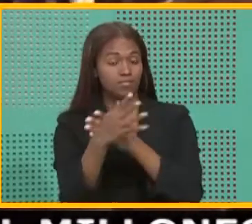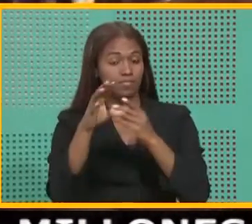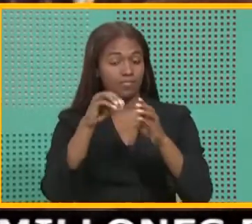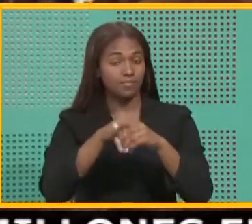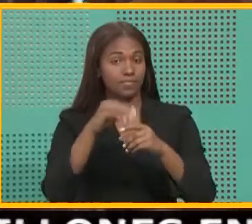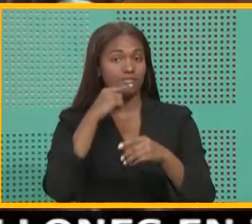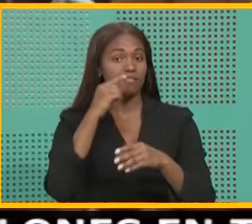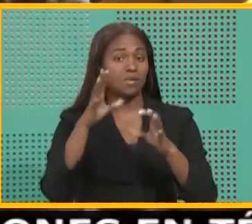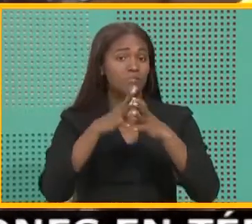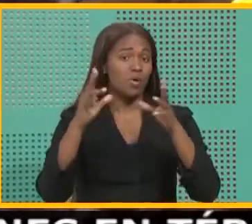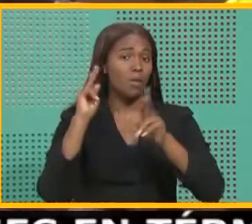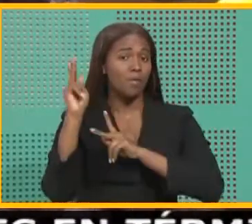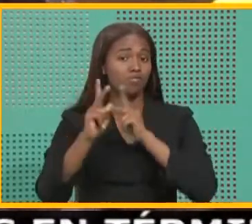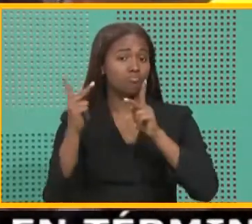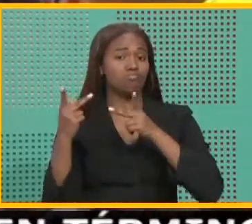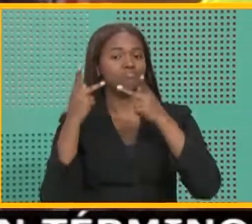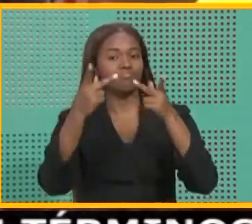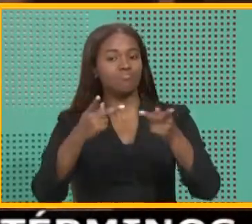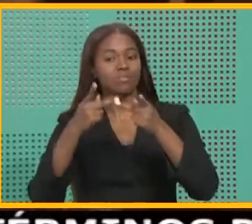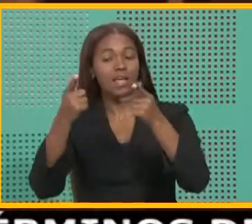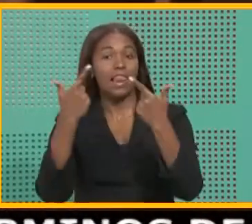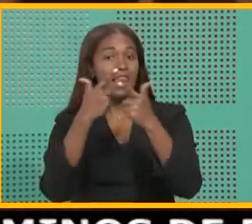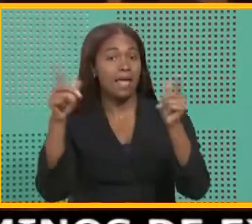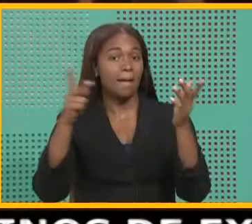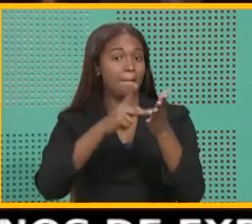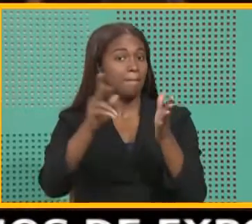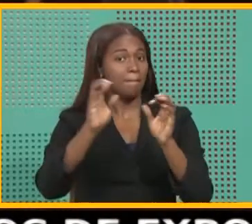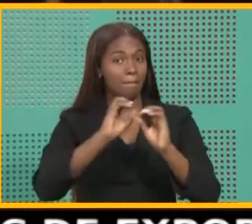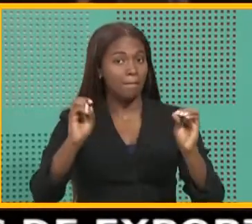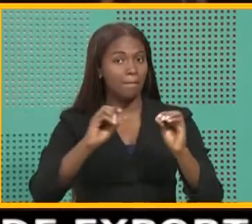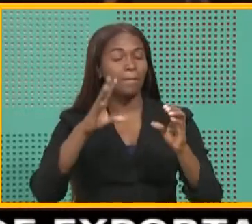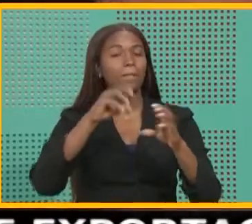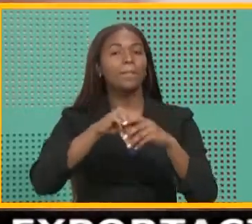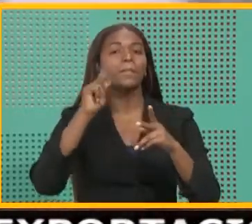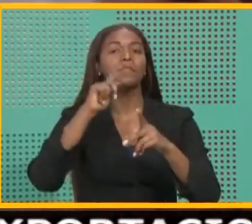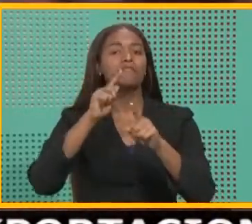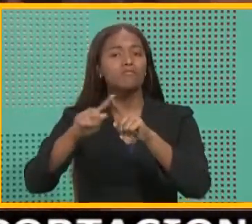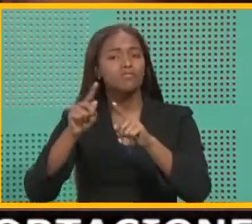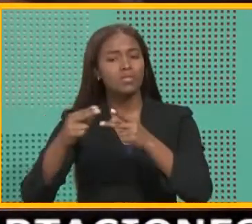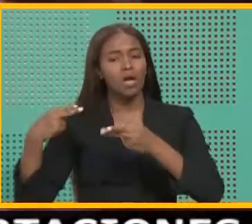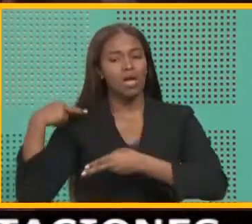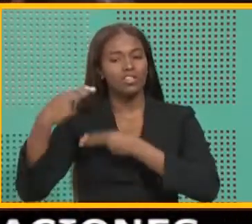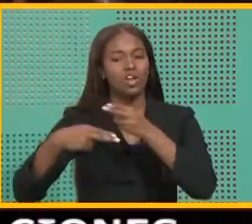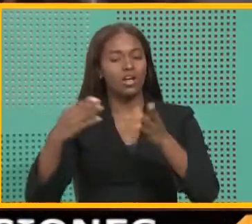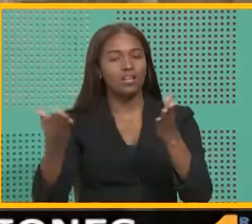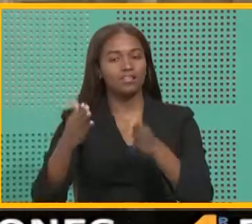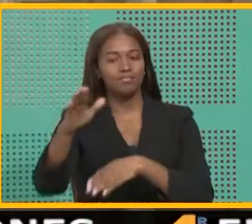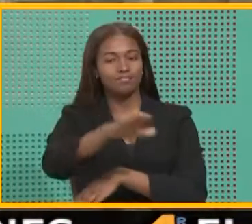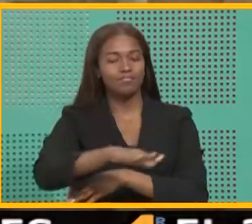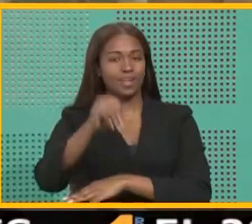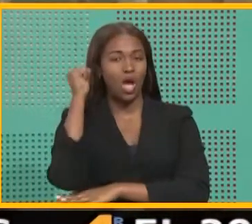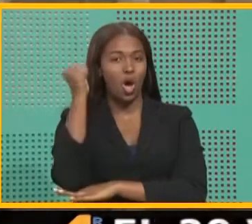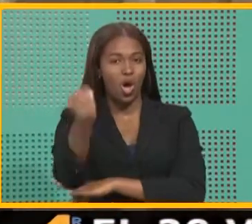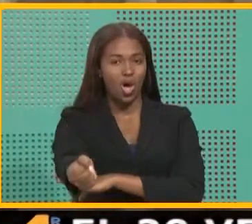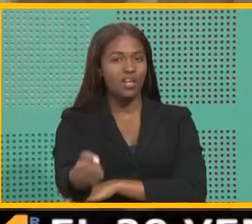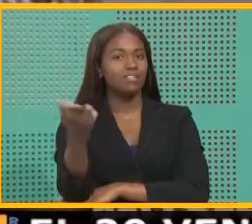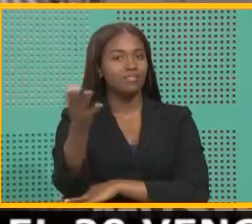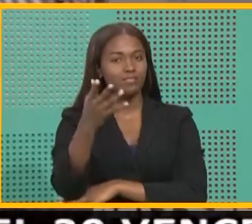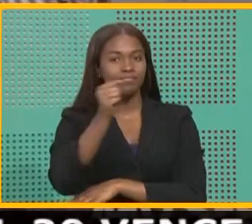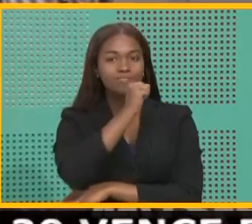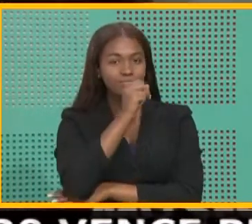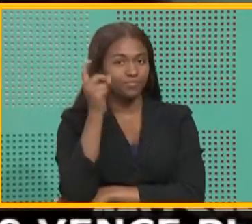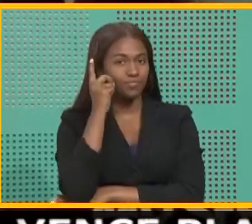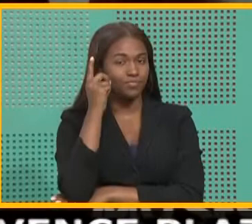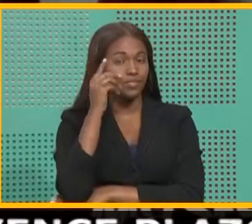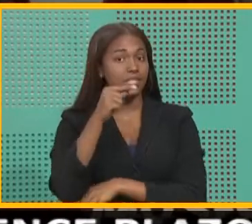que cientos de personas visitaron libre de pago los emblemáticos sitios históricos de la ciudad colonial de Santo Domingo. Durante el